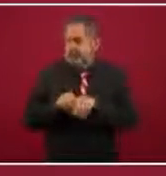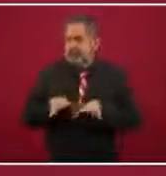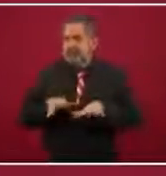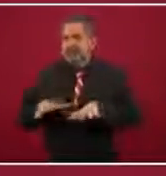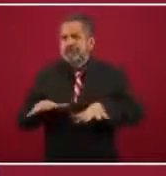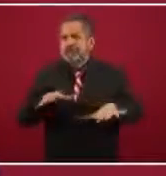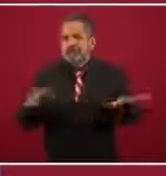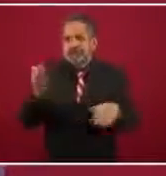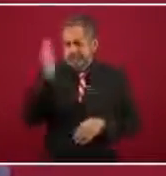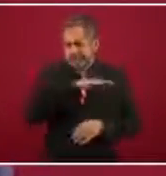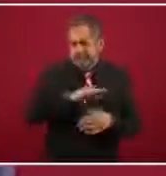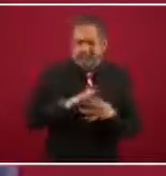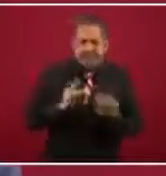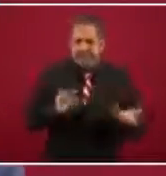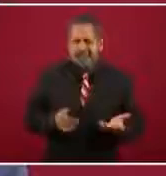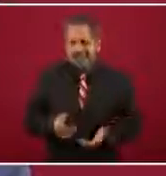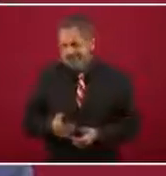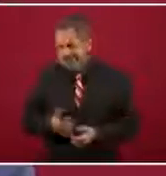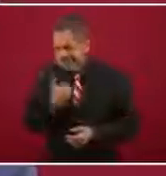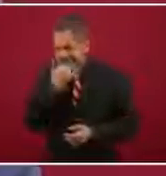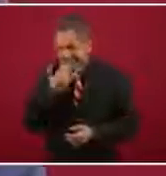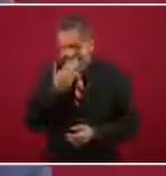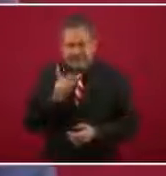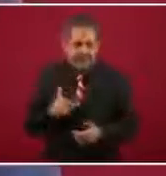y posicionan la noticia falsa.